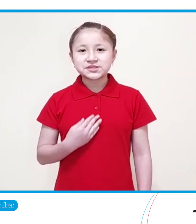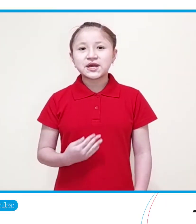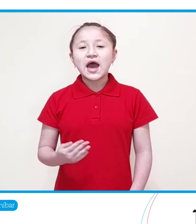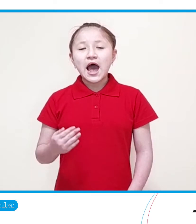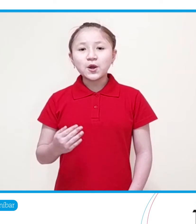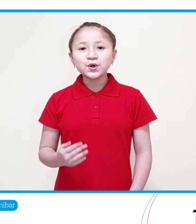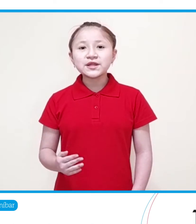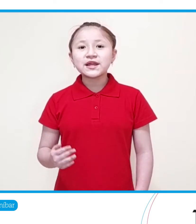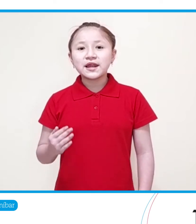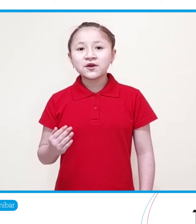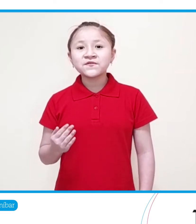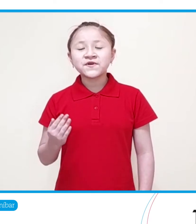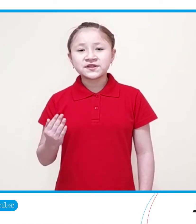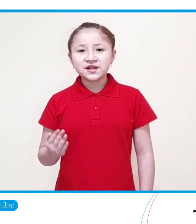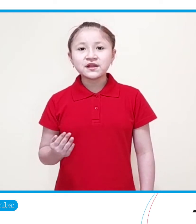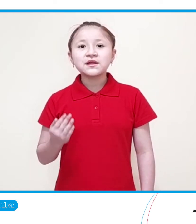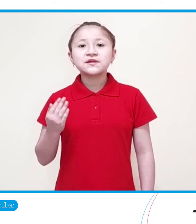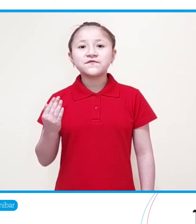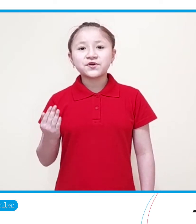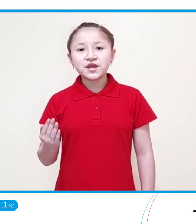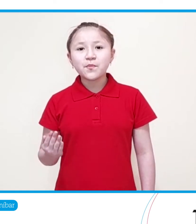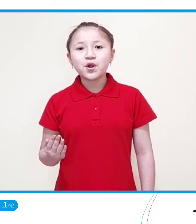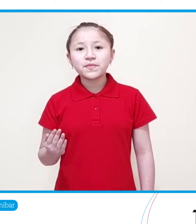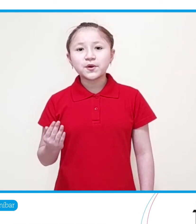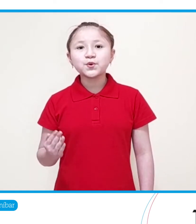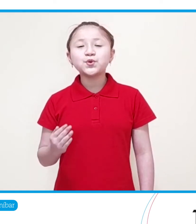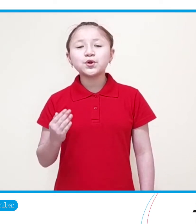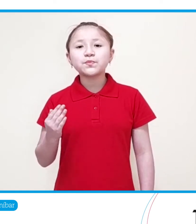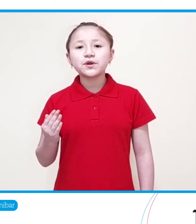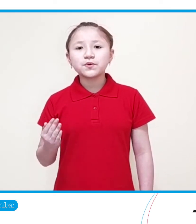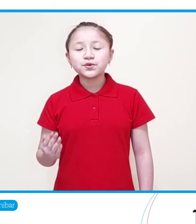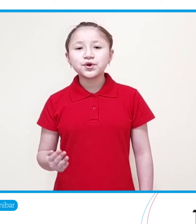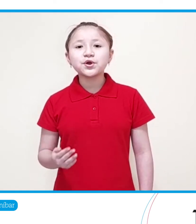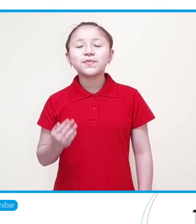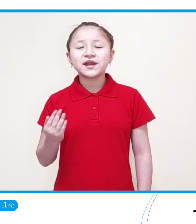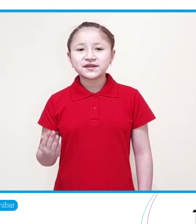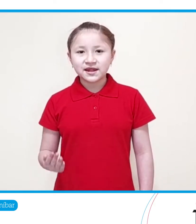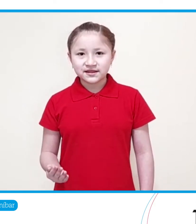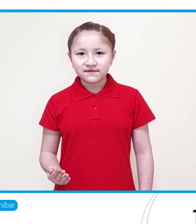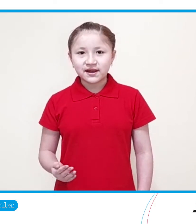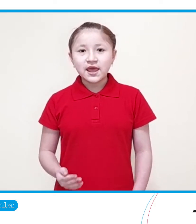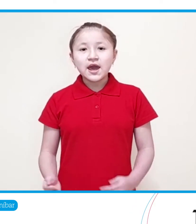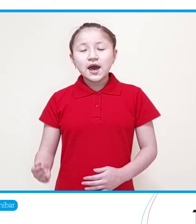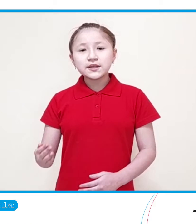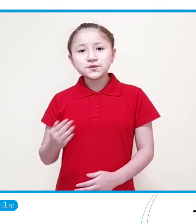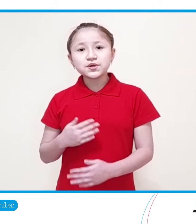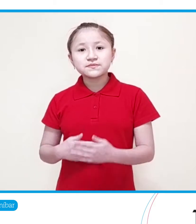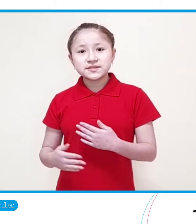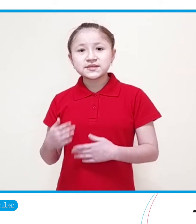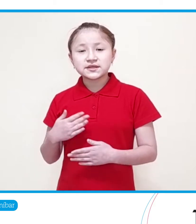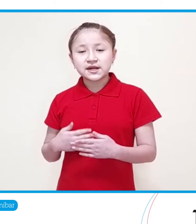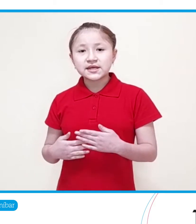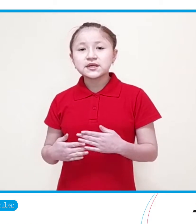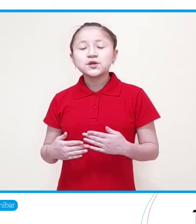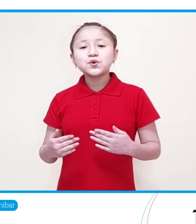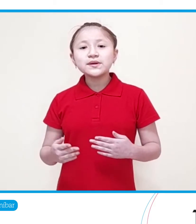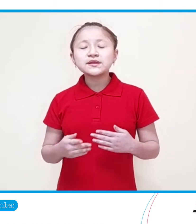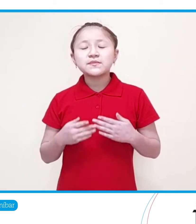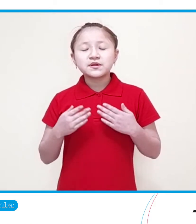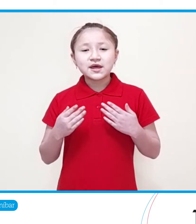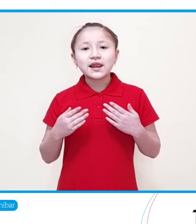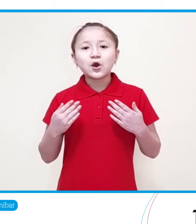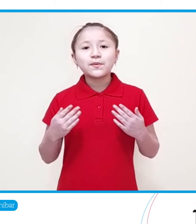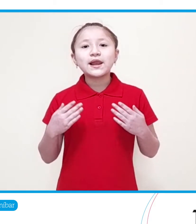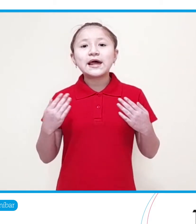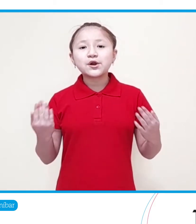Miriam Yanamachi, alumna del elenco infantil Sinfonía por el Perú, Núcleo Puericultorio Pérez Araníbal. Hace unos meses atrás tuve